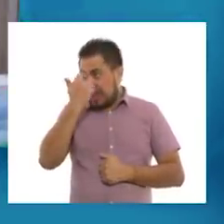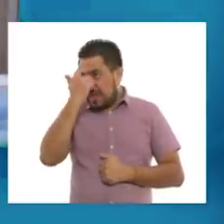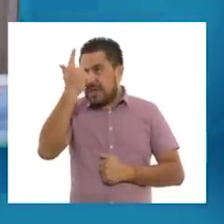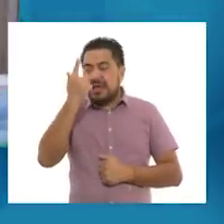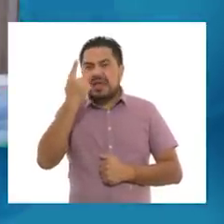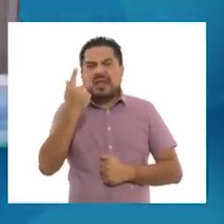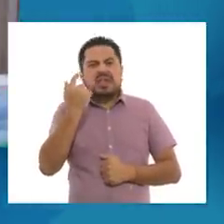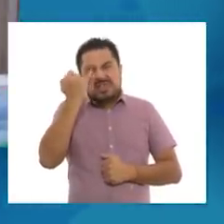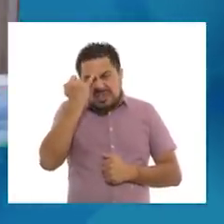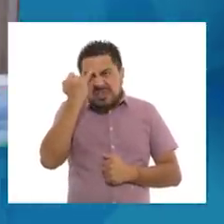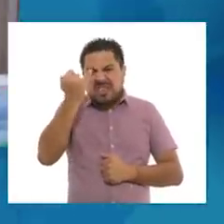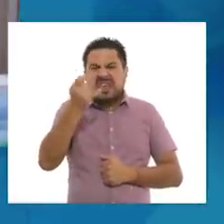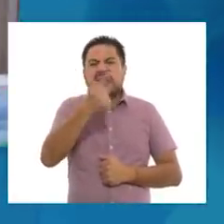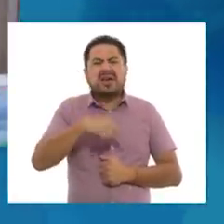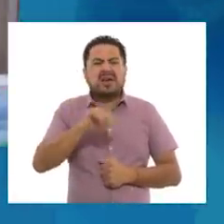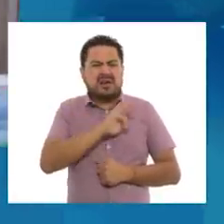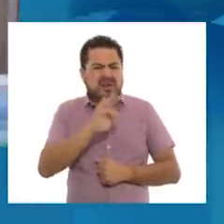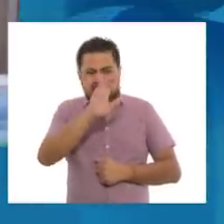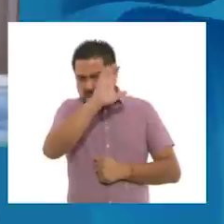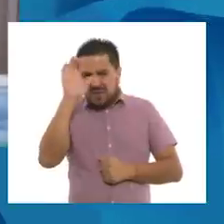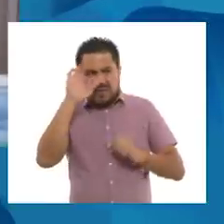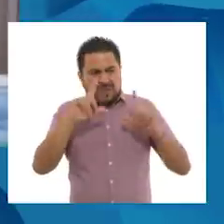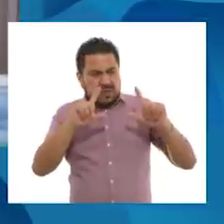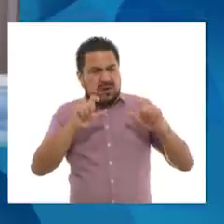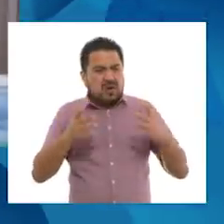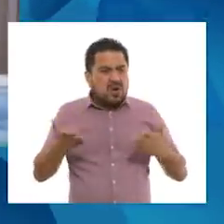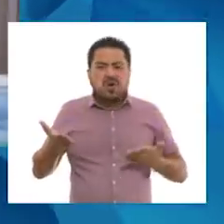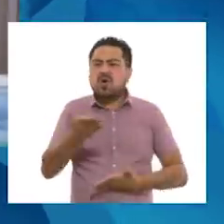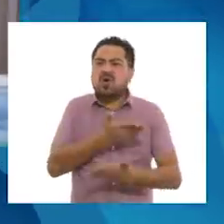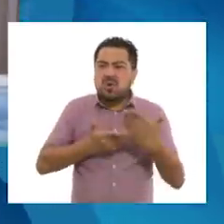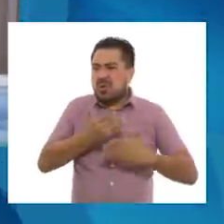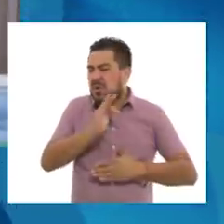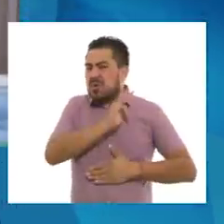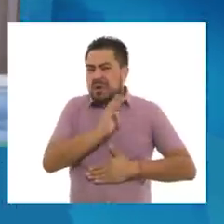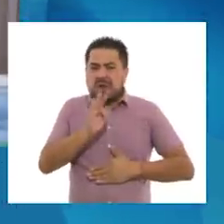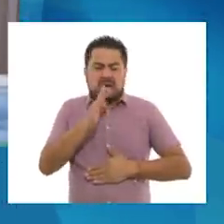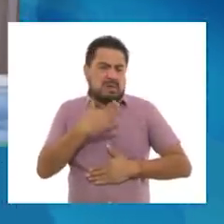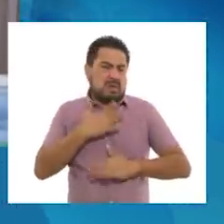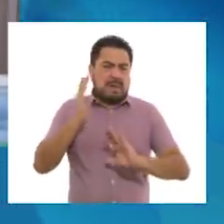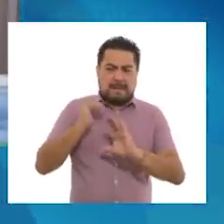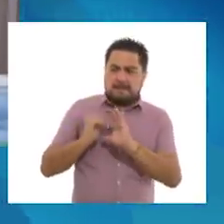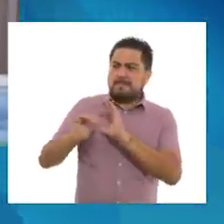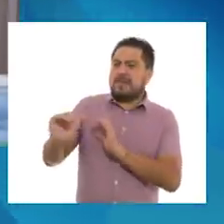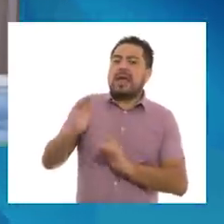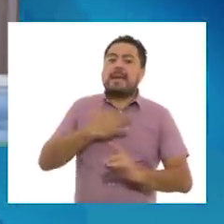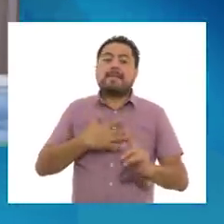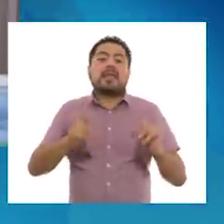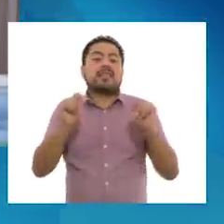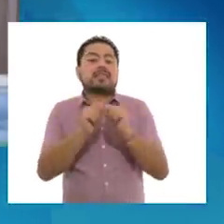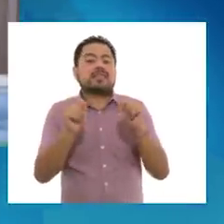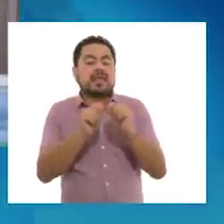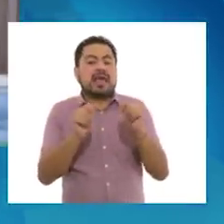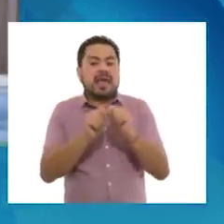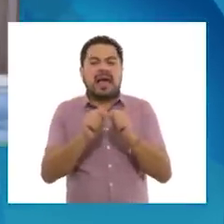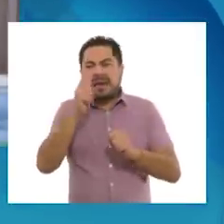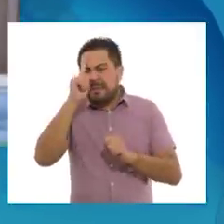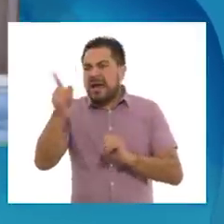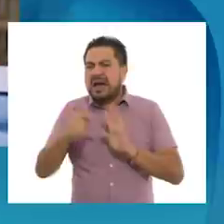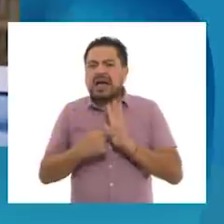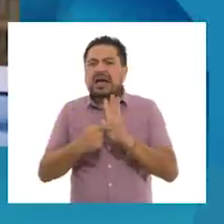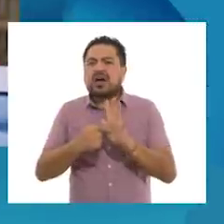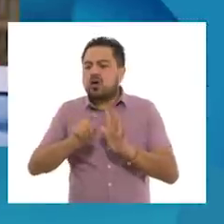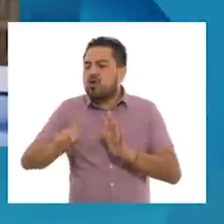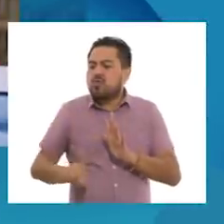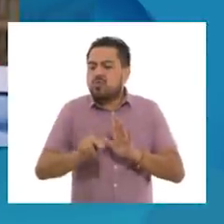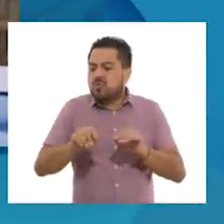idea! ¿Por qué no le sacamos foto y la compartimos? Yo le voy a mandar la foto a mi tía abuela Patty para que le enseñe en su